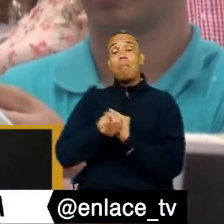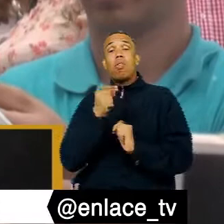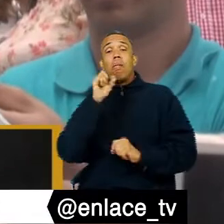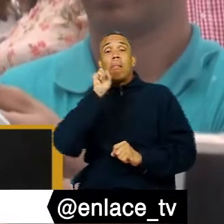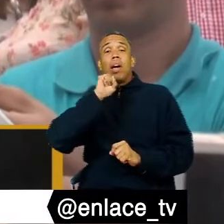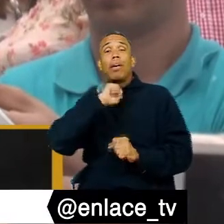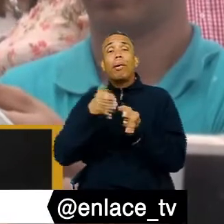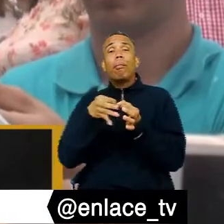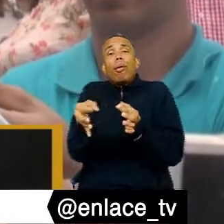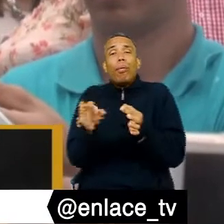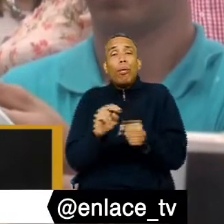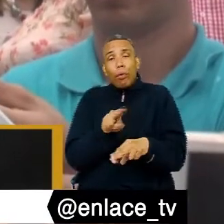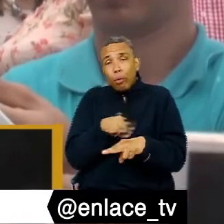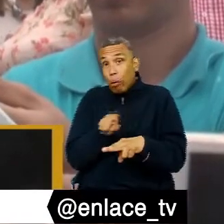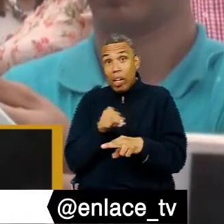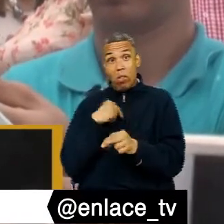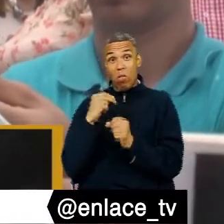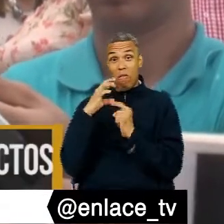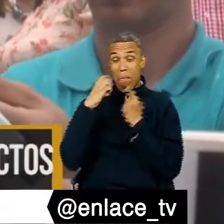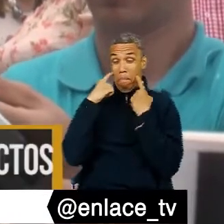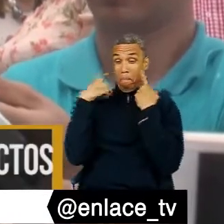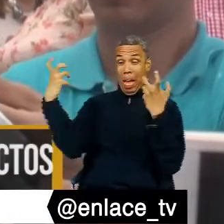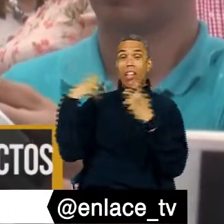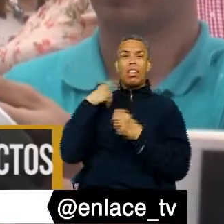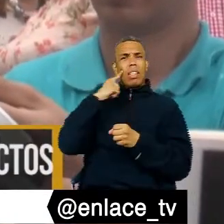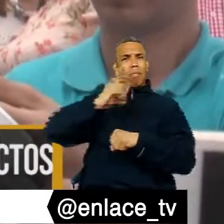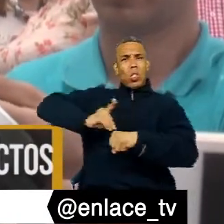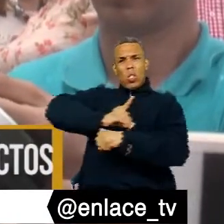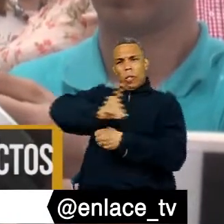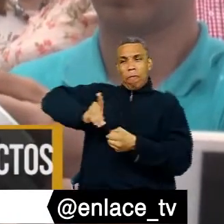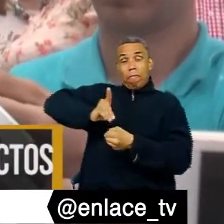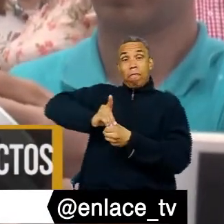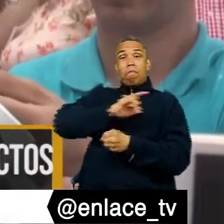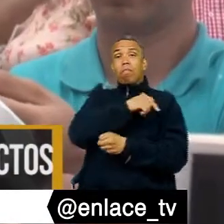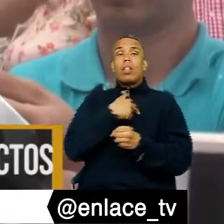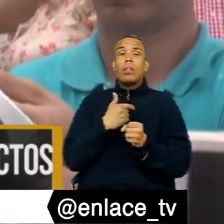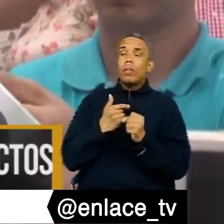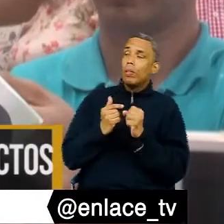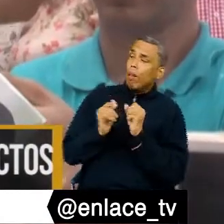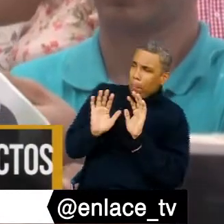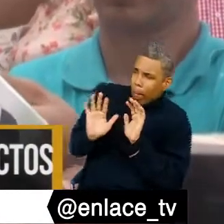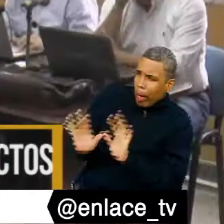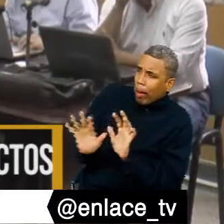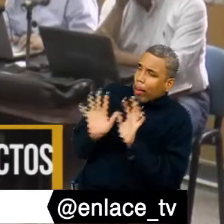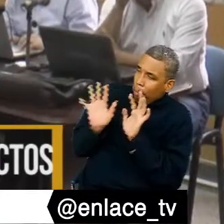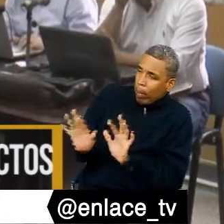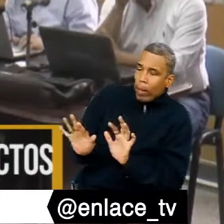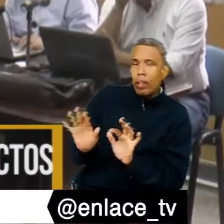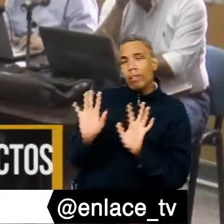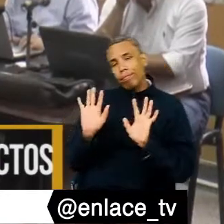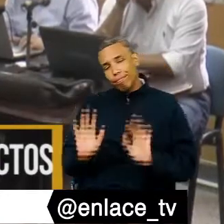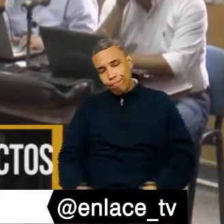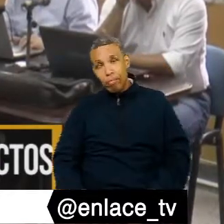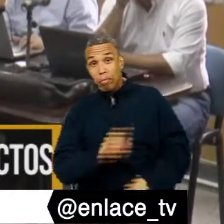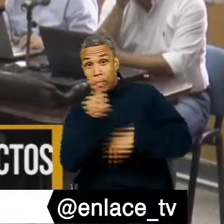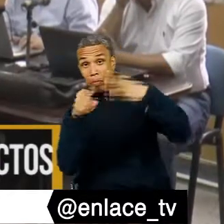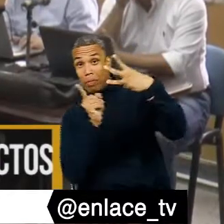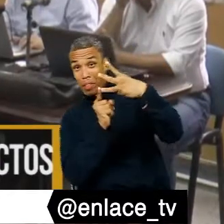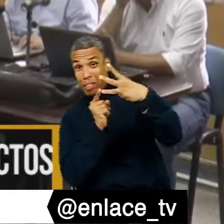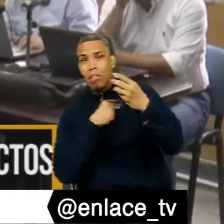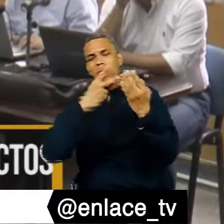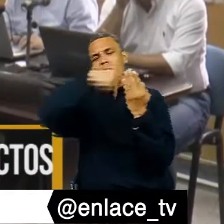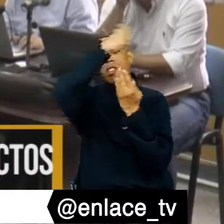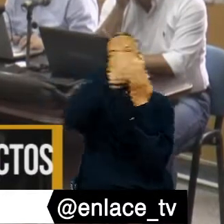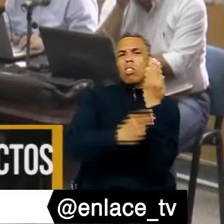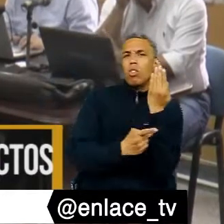su sabiduría mirará si lo aprueban o no lo aprueban. También el alcalde ha recordado que se requiere la aprobación del Consejo Municipal de un proyecto de acuerdo para